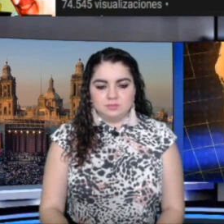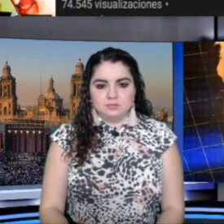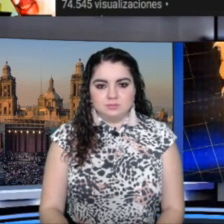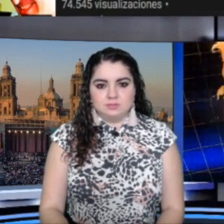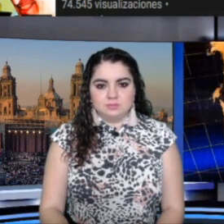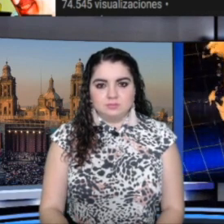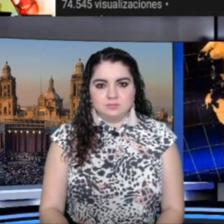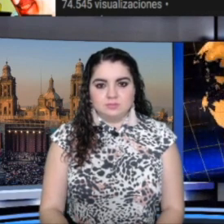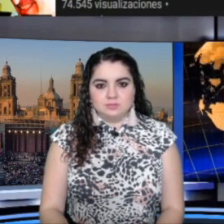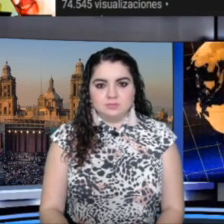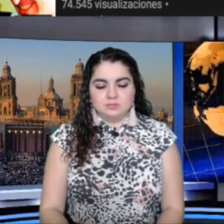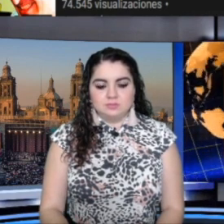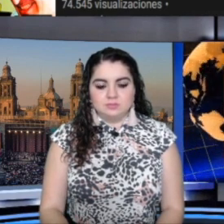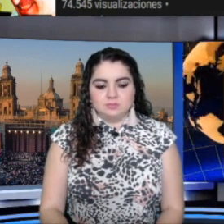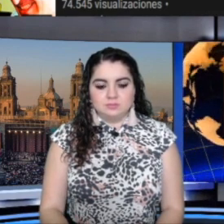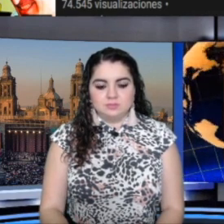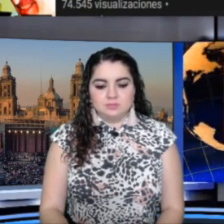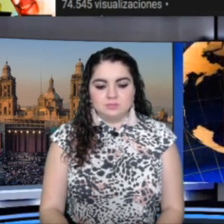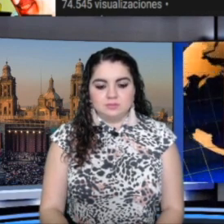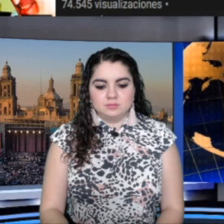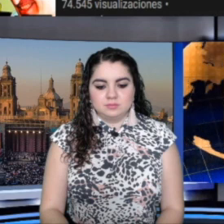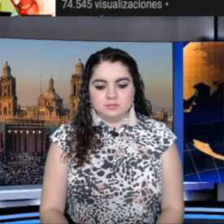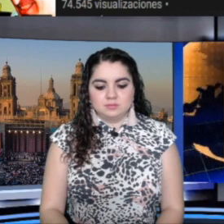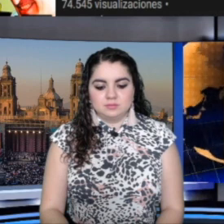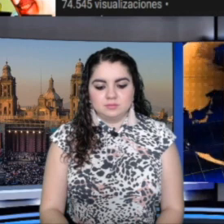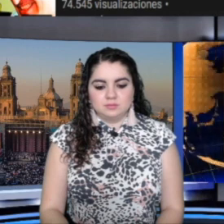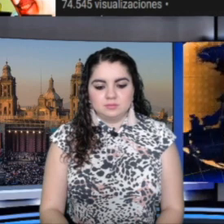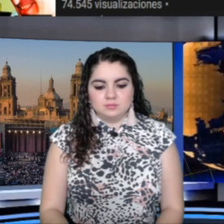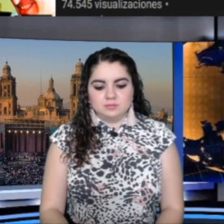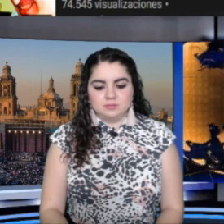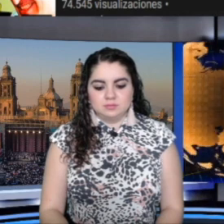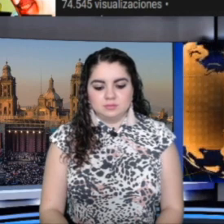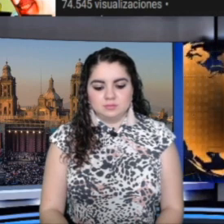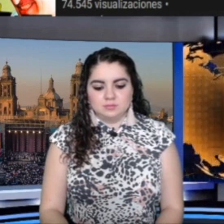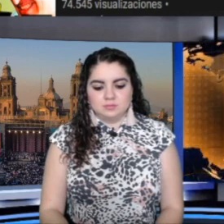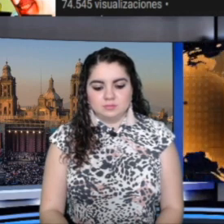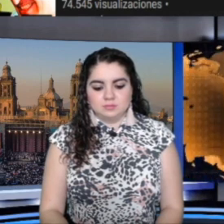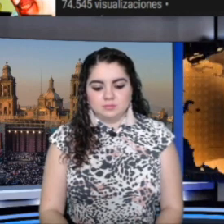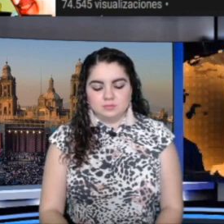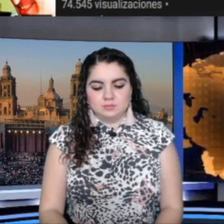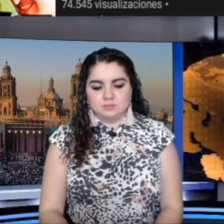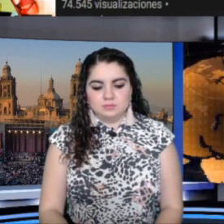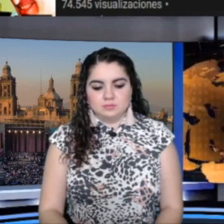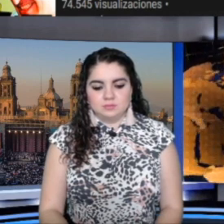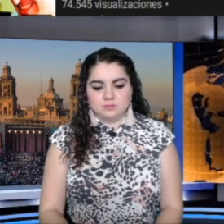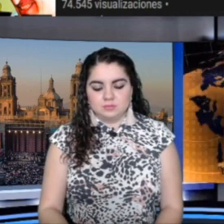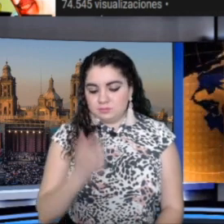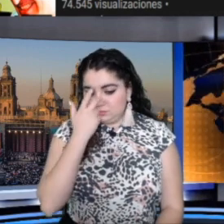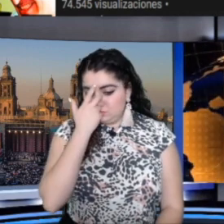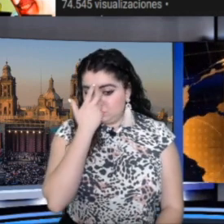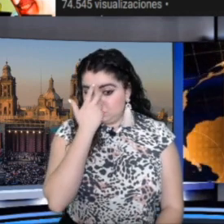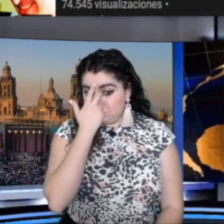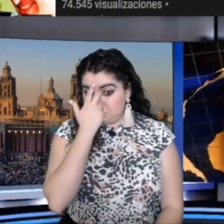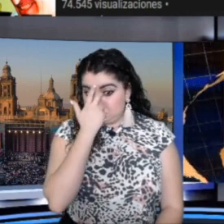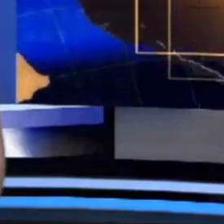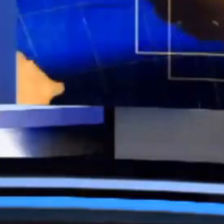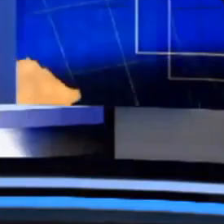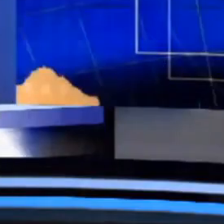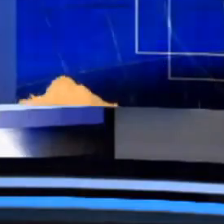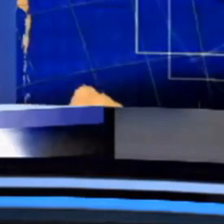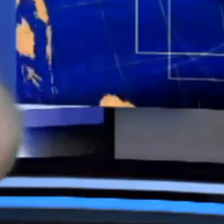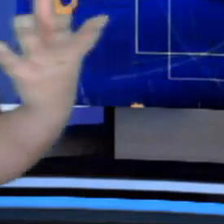o cuando no fueron efectivas. Y ahorita seguimos en fase 3 y ya deberíamos estar realmente en fase de